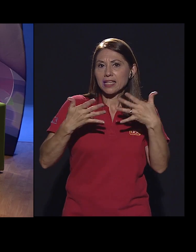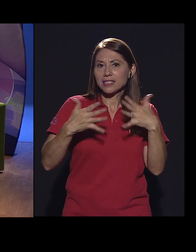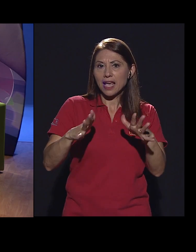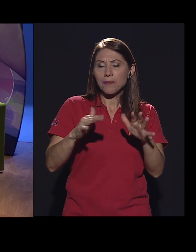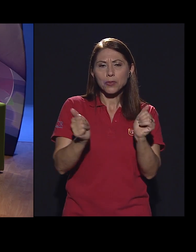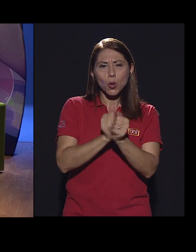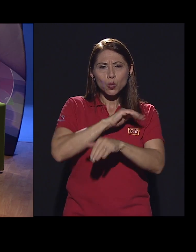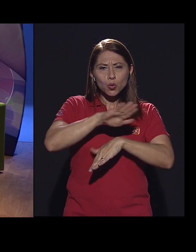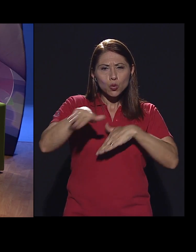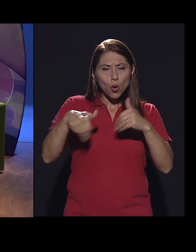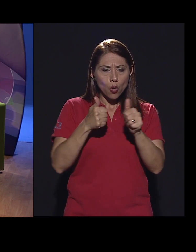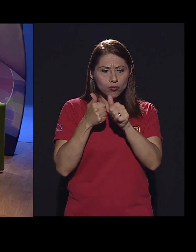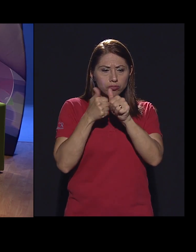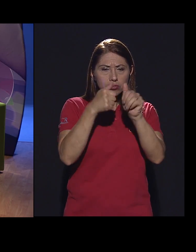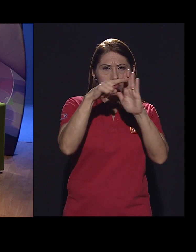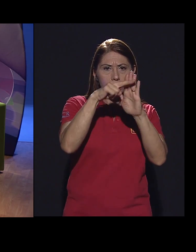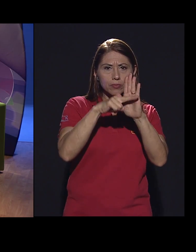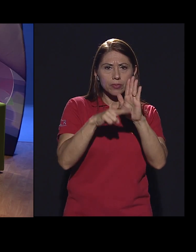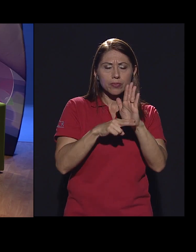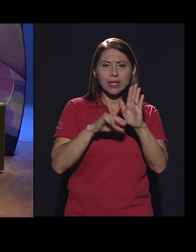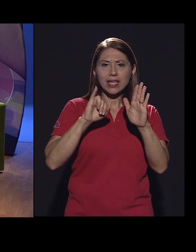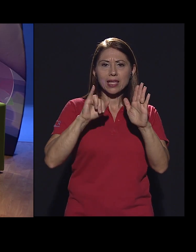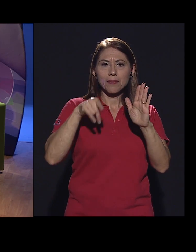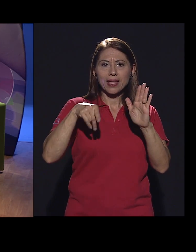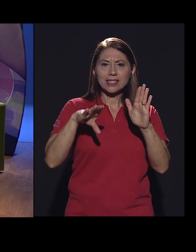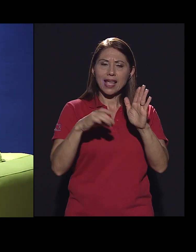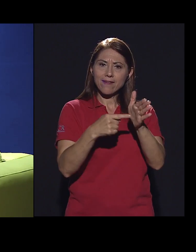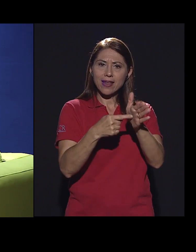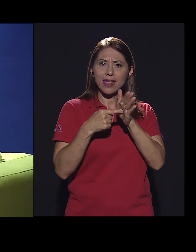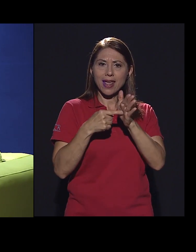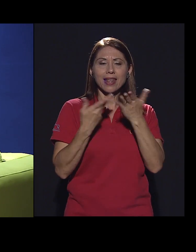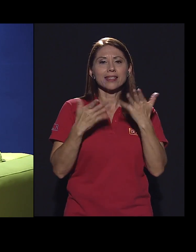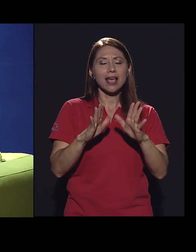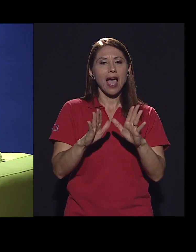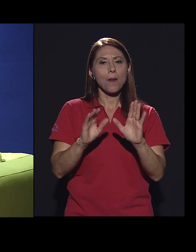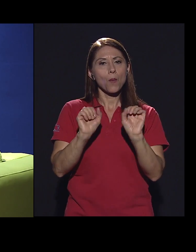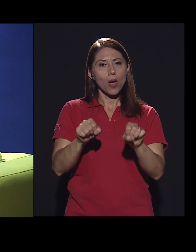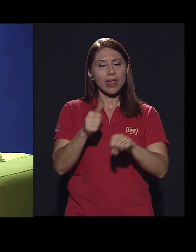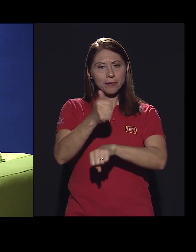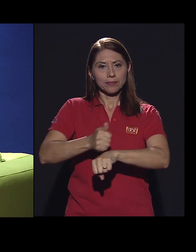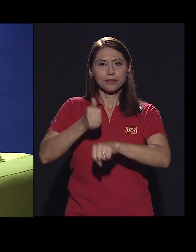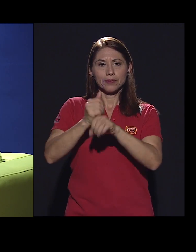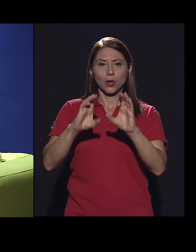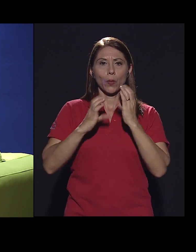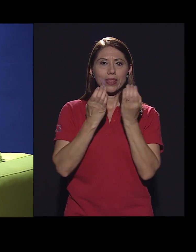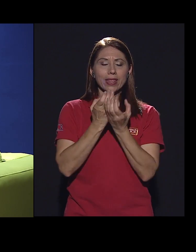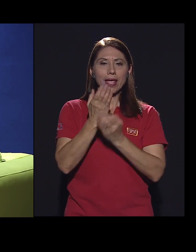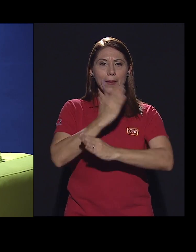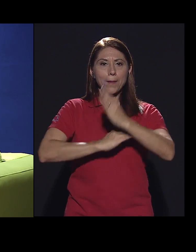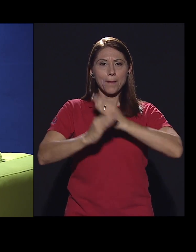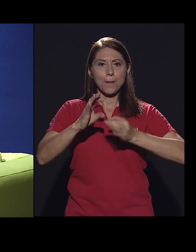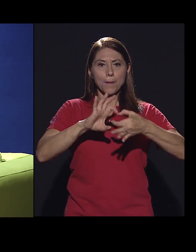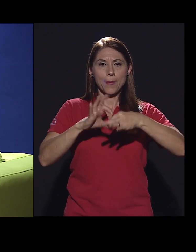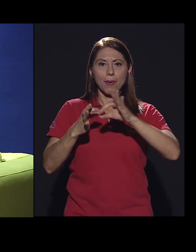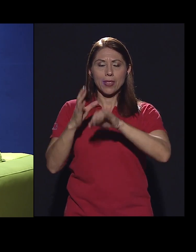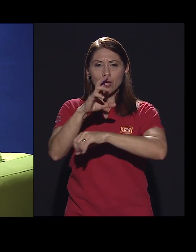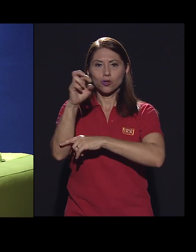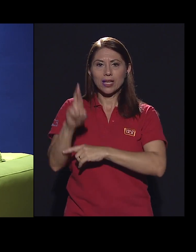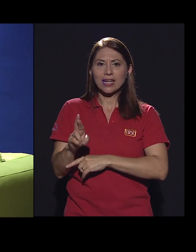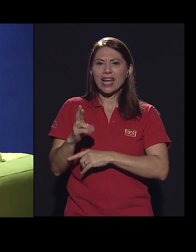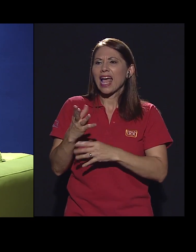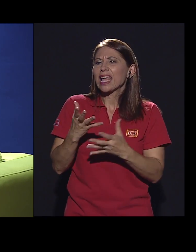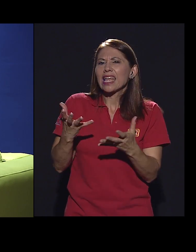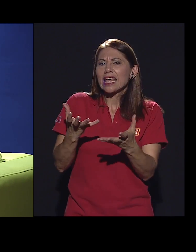que ya esté bajo todas las normas que el IPC requiere, el Comité Paralímpico Nacional de Costa Rica? ¿Qué es lo que estamos buscando? Entonces, ¿cómo